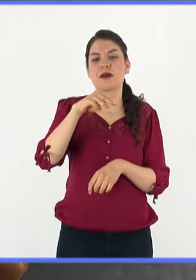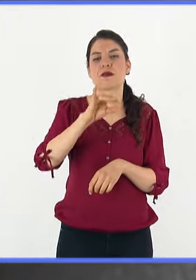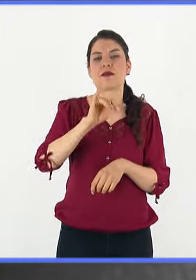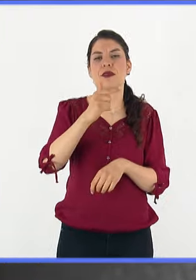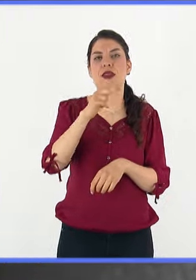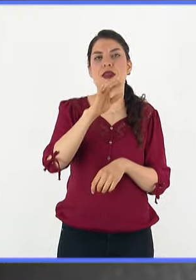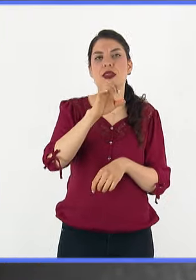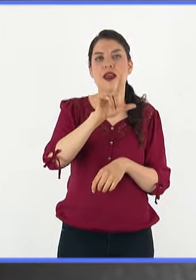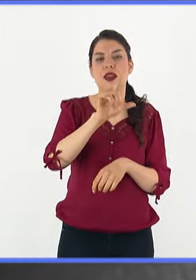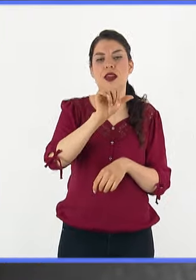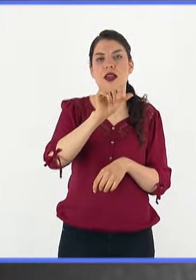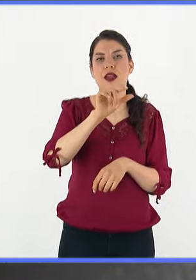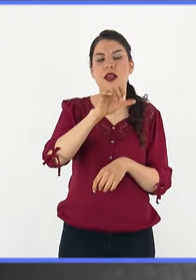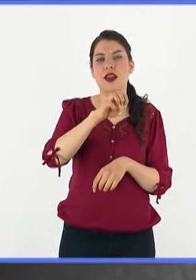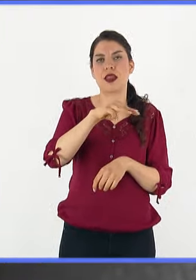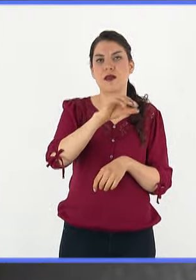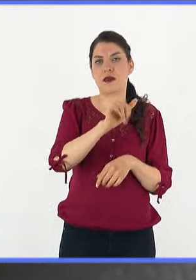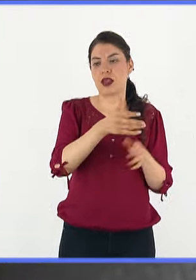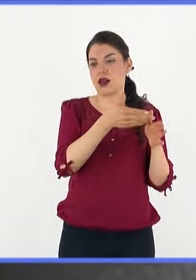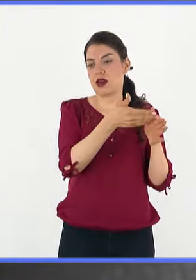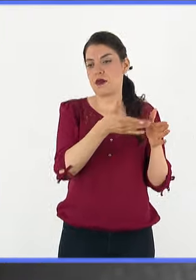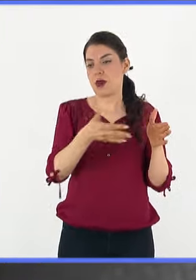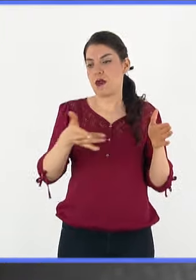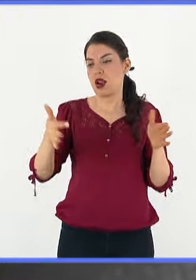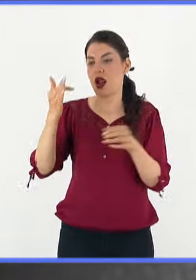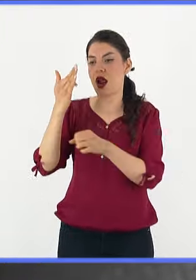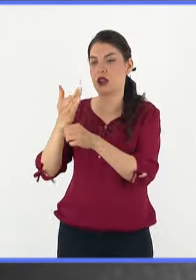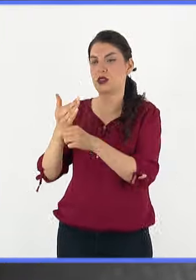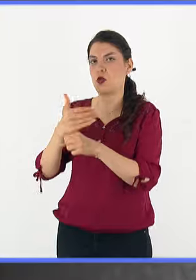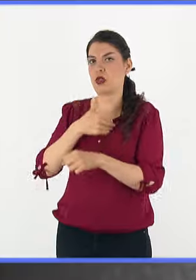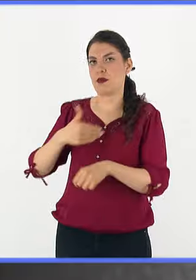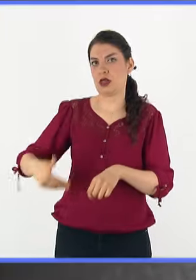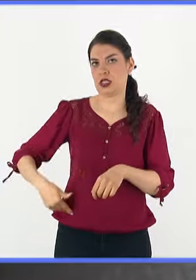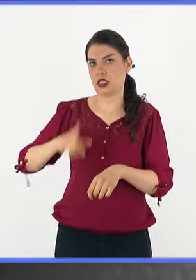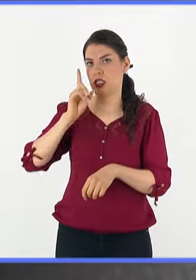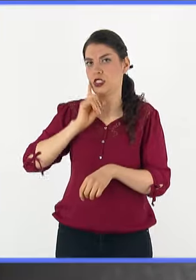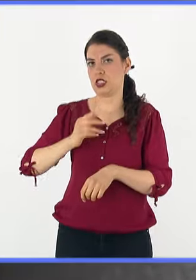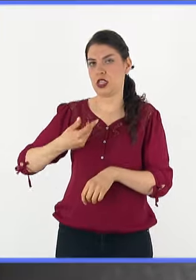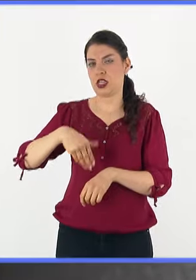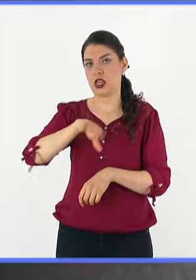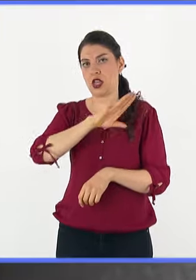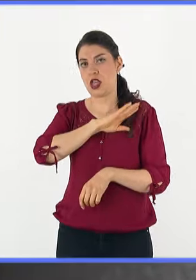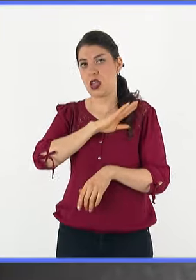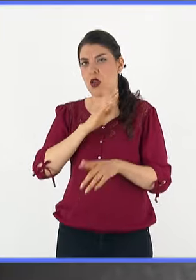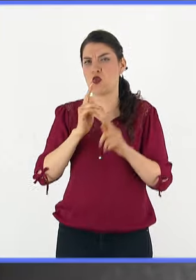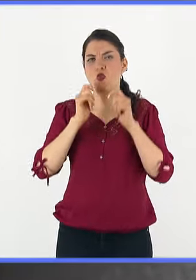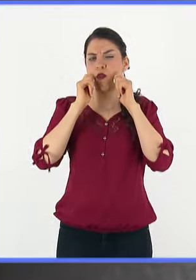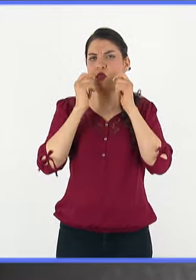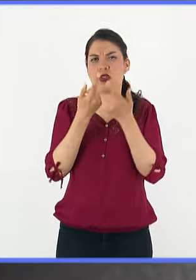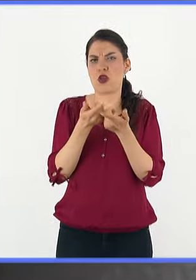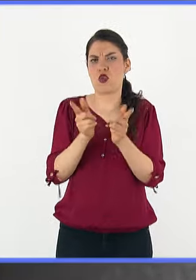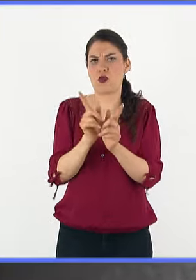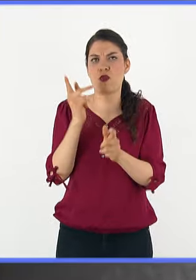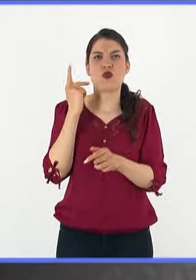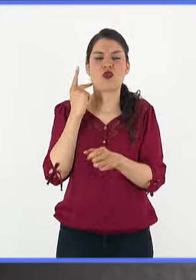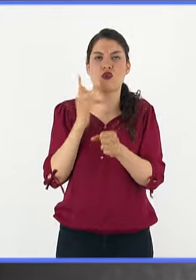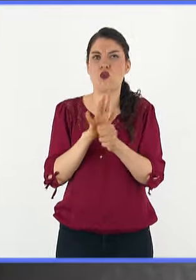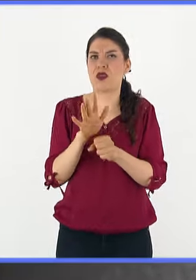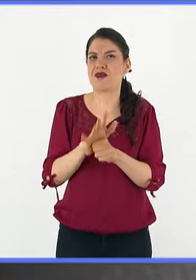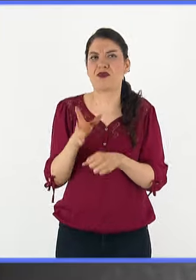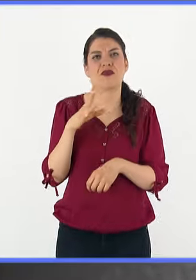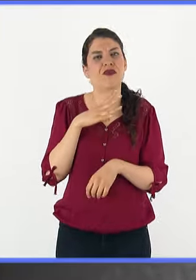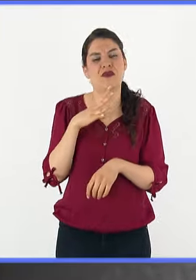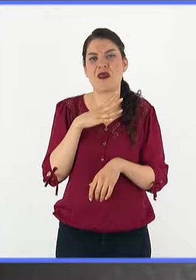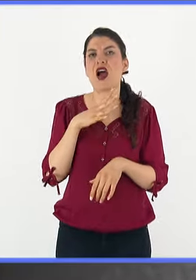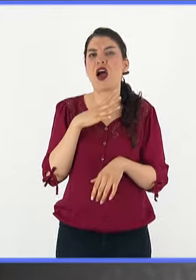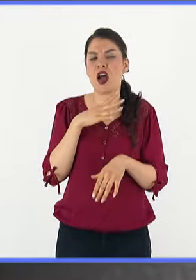Valdés hasta la presidenta Claudia sh sin excepción sin importar el partido político han afectado los sectores de defensa seguridad e